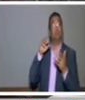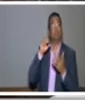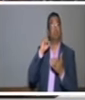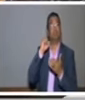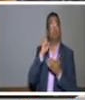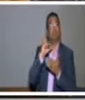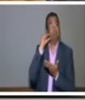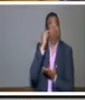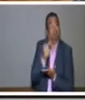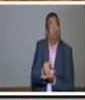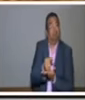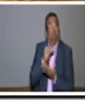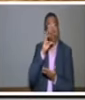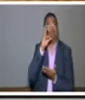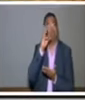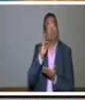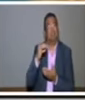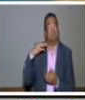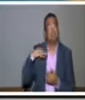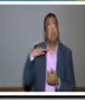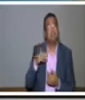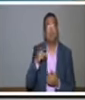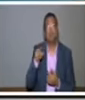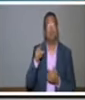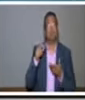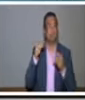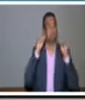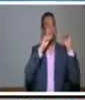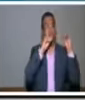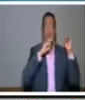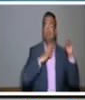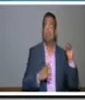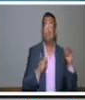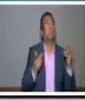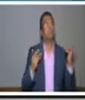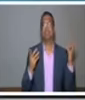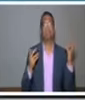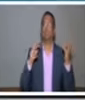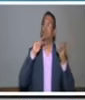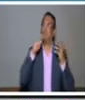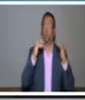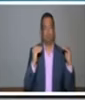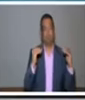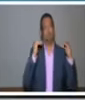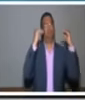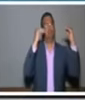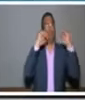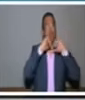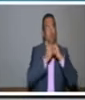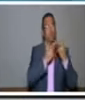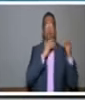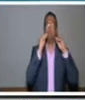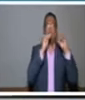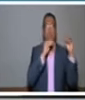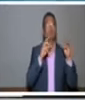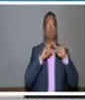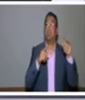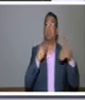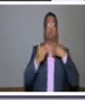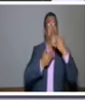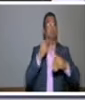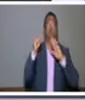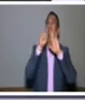que no establezcamos la educación como una prioridad y elevemos esos estándares a los internacionales, no vamos a ver ni desarrollo económico, ni menos contaminación, ni menos violencia, ni